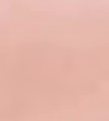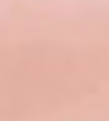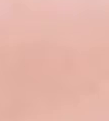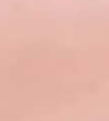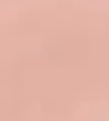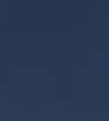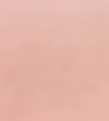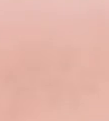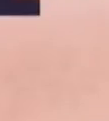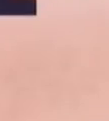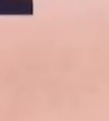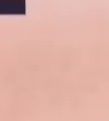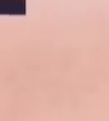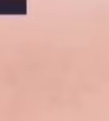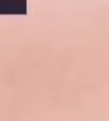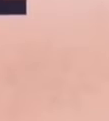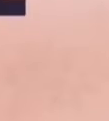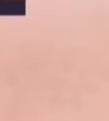confiable.